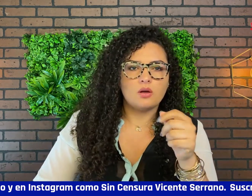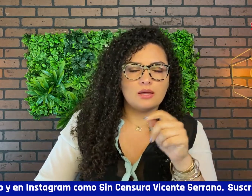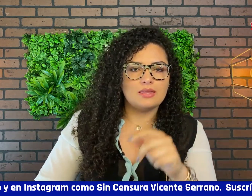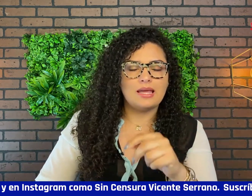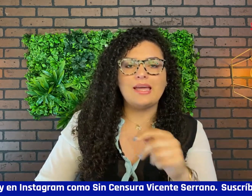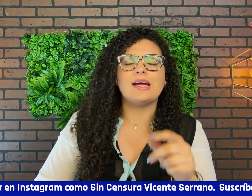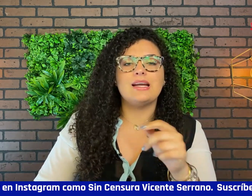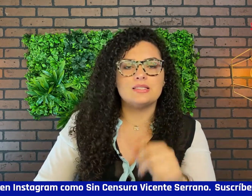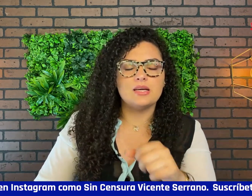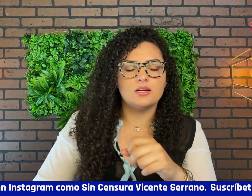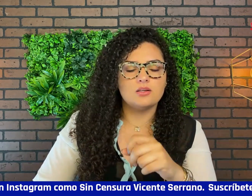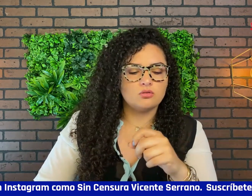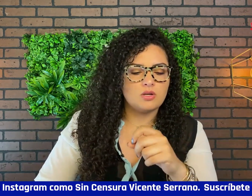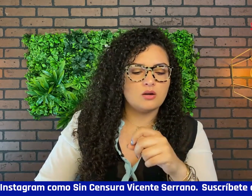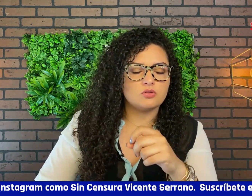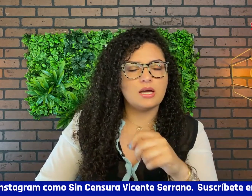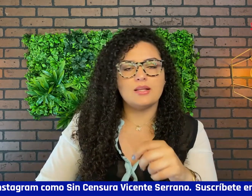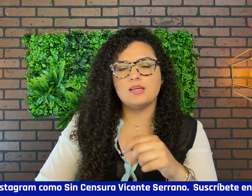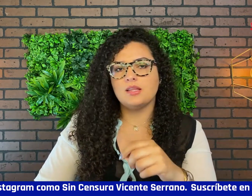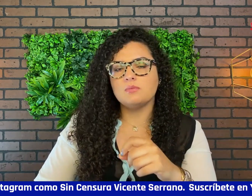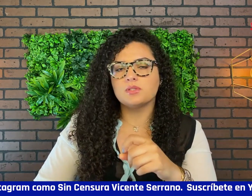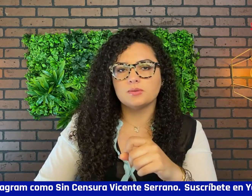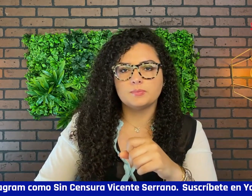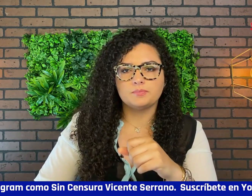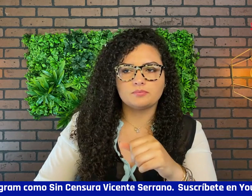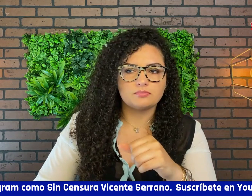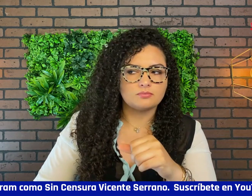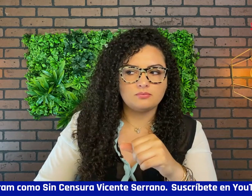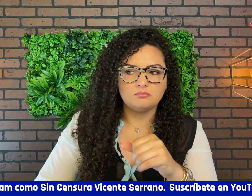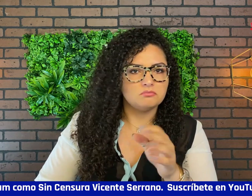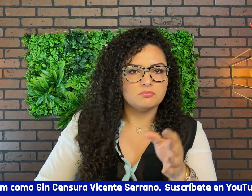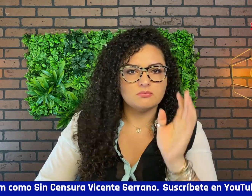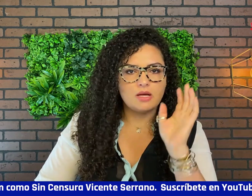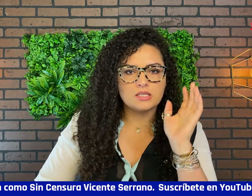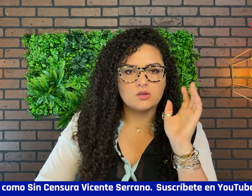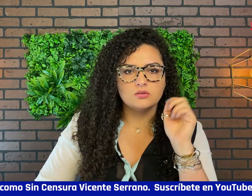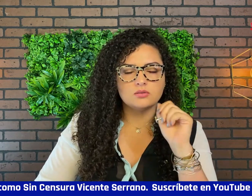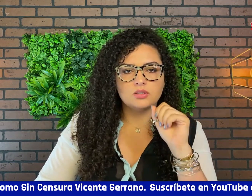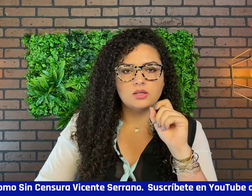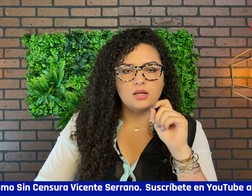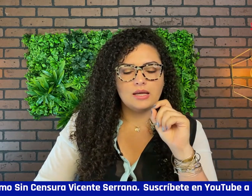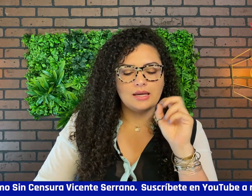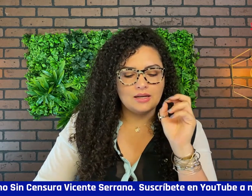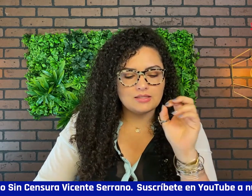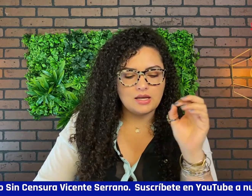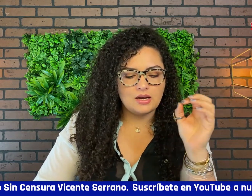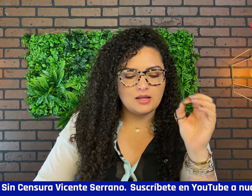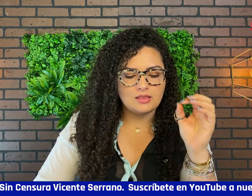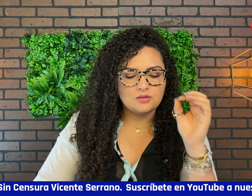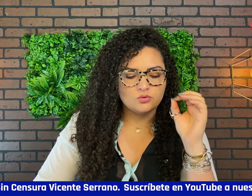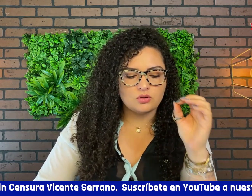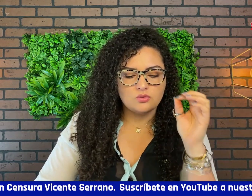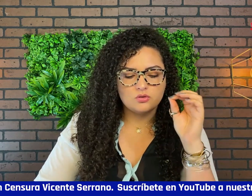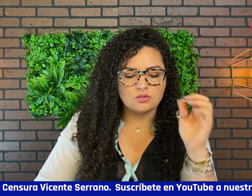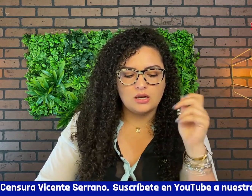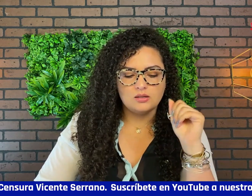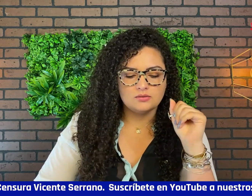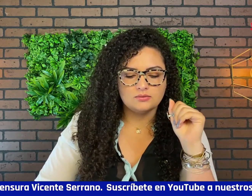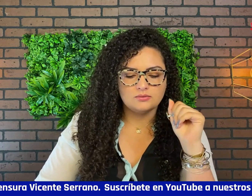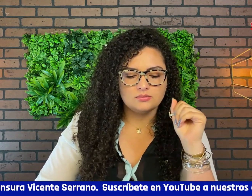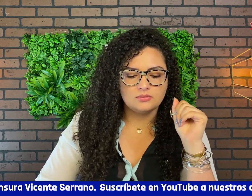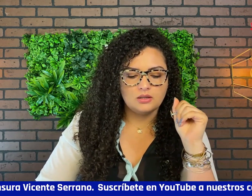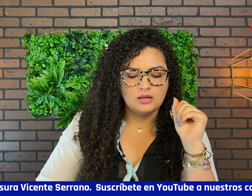por de qué carecían estos mineros. Carecían de IMSS básico, carecían de su seguro social.